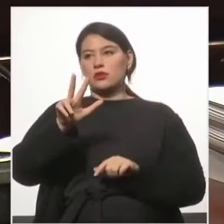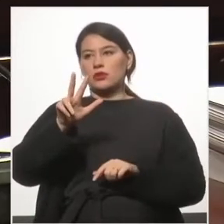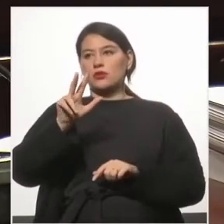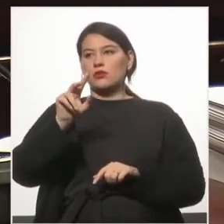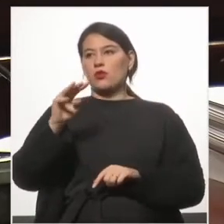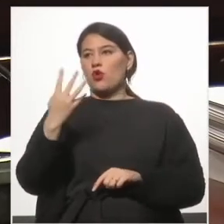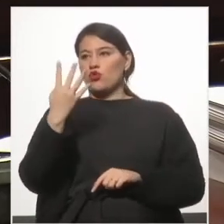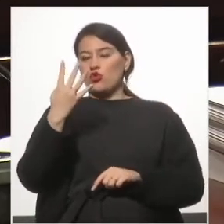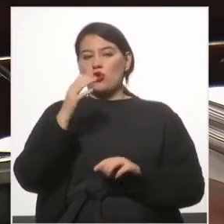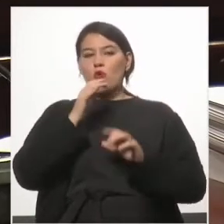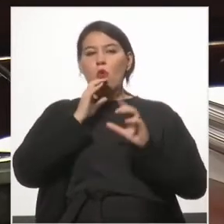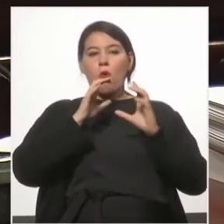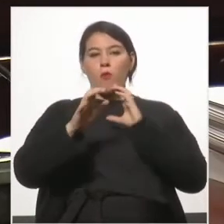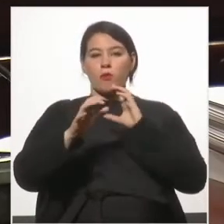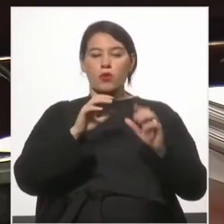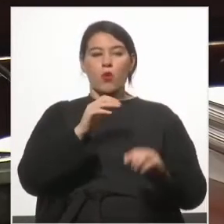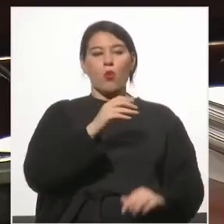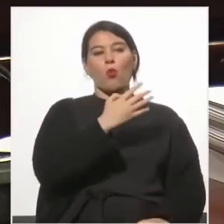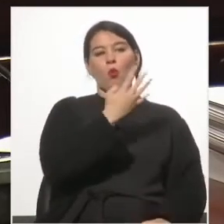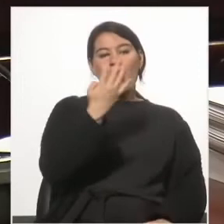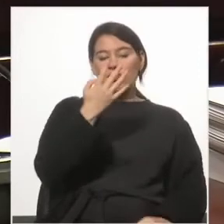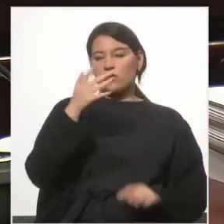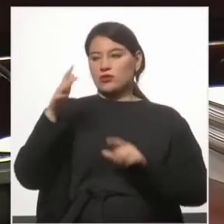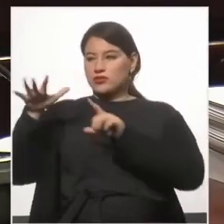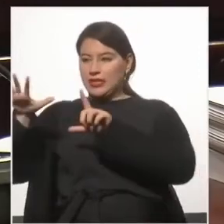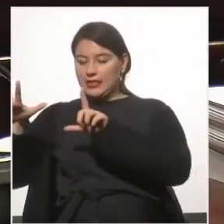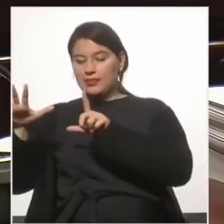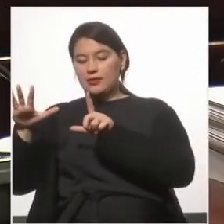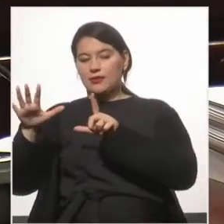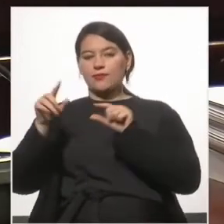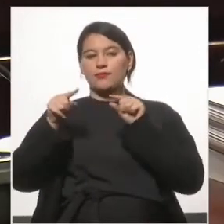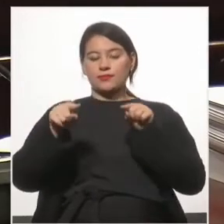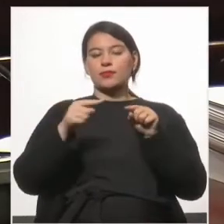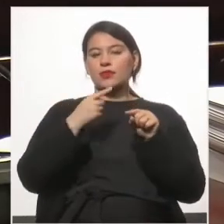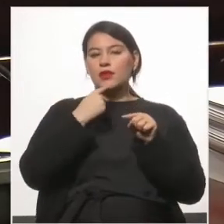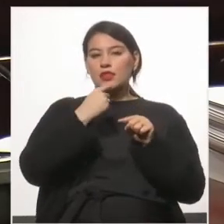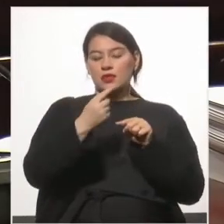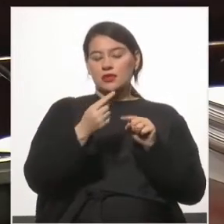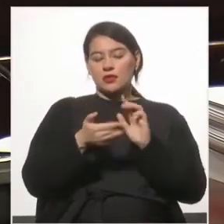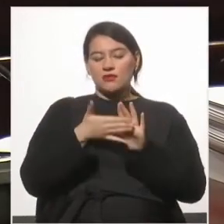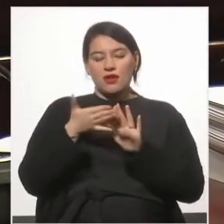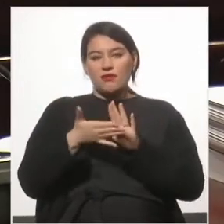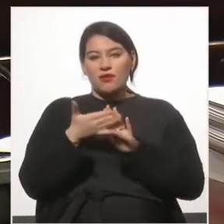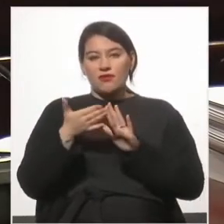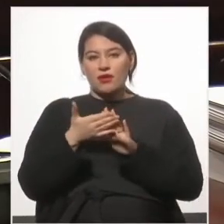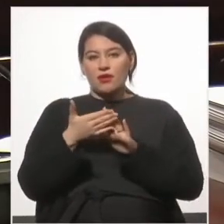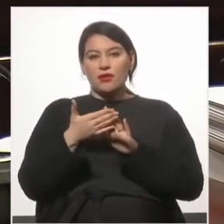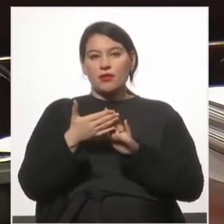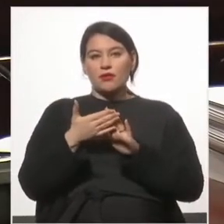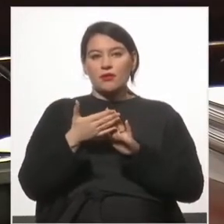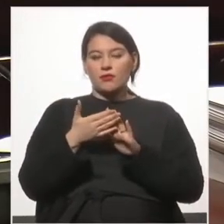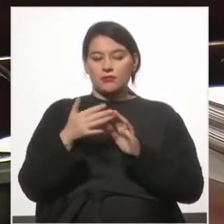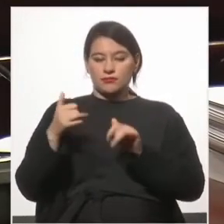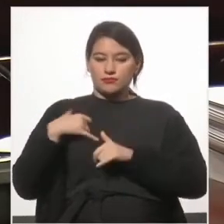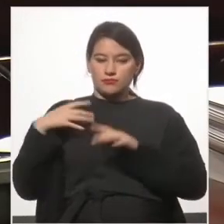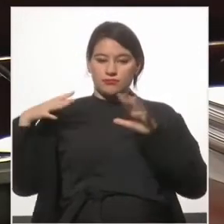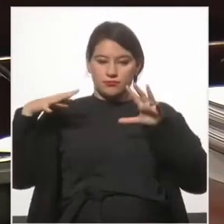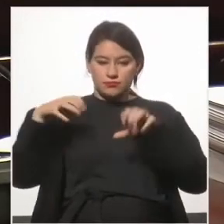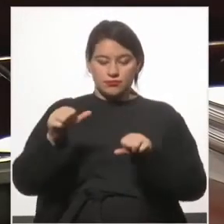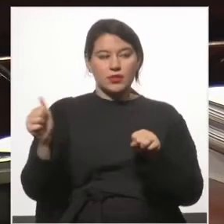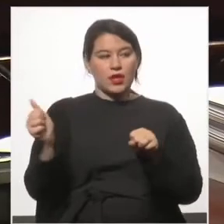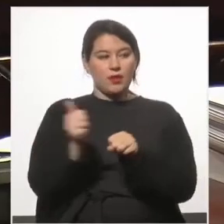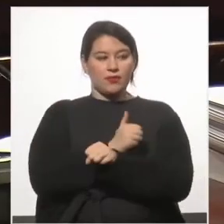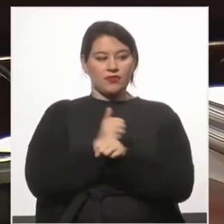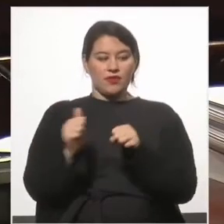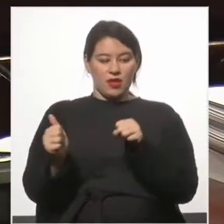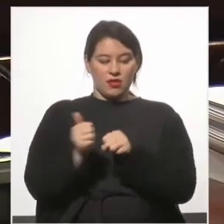dos comunicados, los 4 y 7, que suponían justamente un levantamiento militar y que fueron